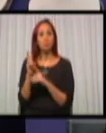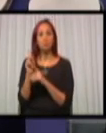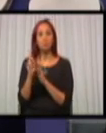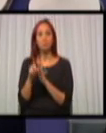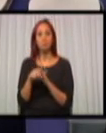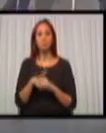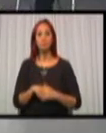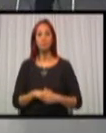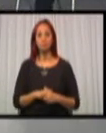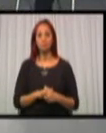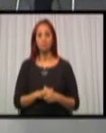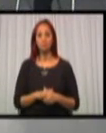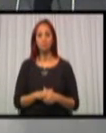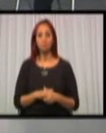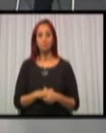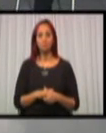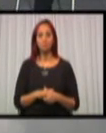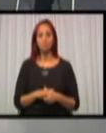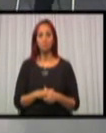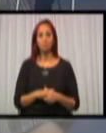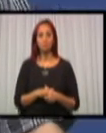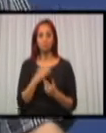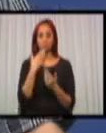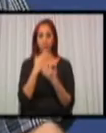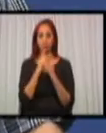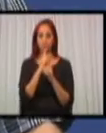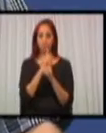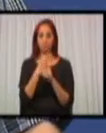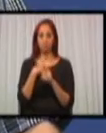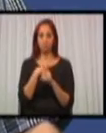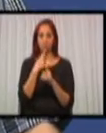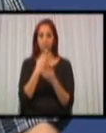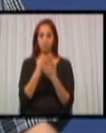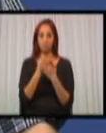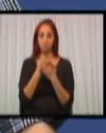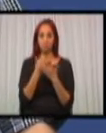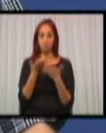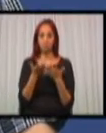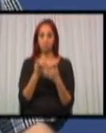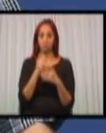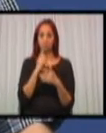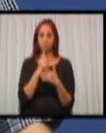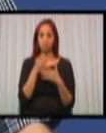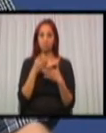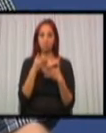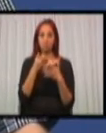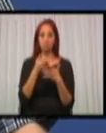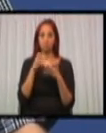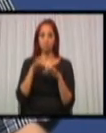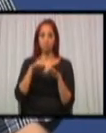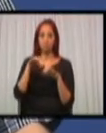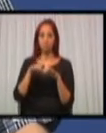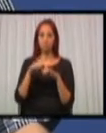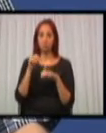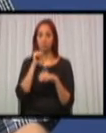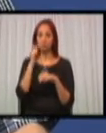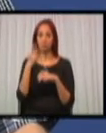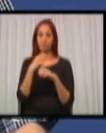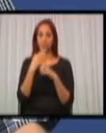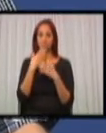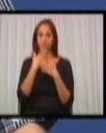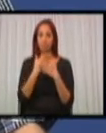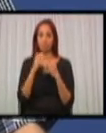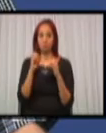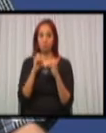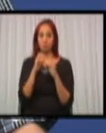minuto. Bueno, correcto. Pues nuestra propuesta es no ofrecerle al cantón, no andamos haciendo ofrecimientos de